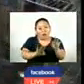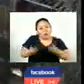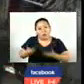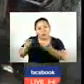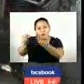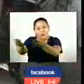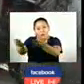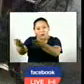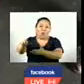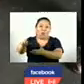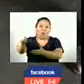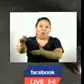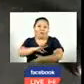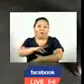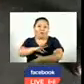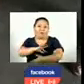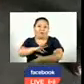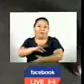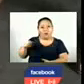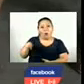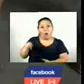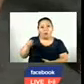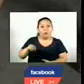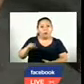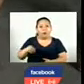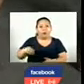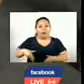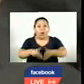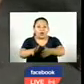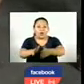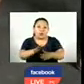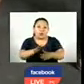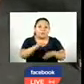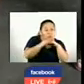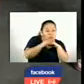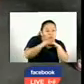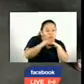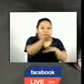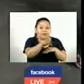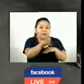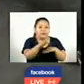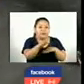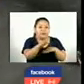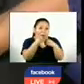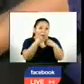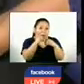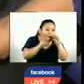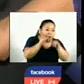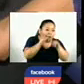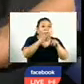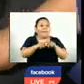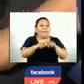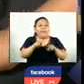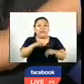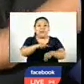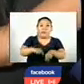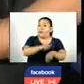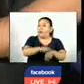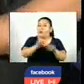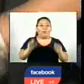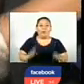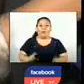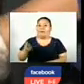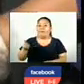otros son perros de la calle que durante el día comen y se resguardan en su casa pero no da abasto para mantenerlos de forma